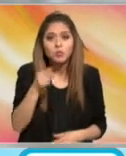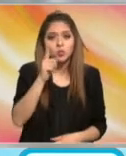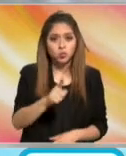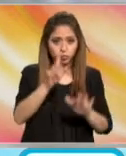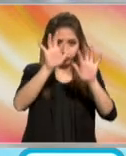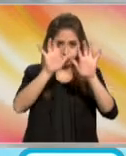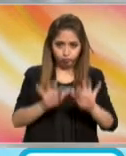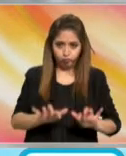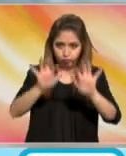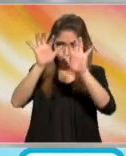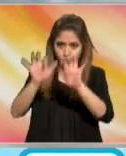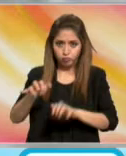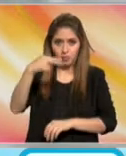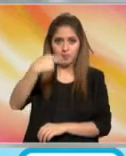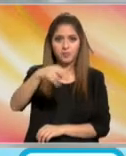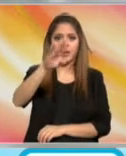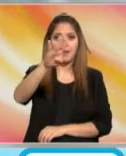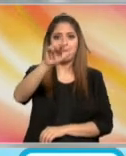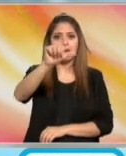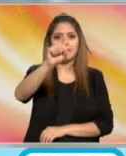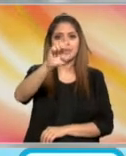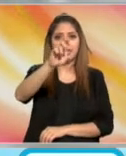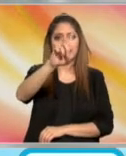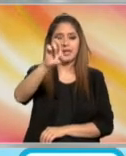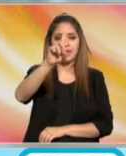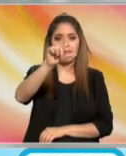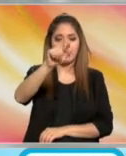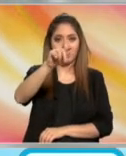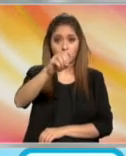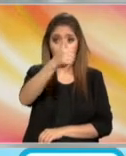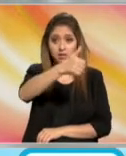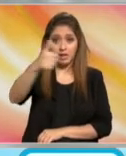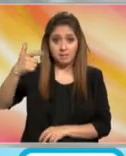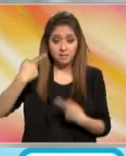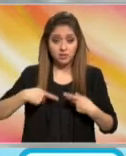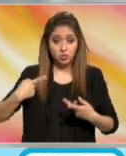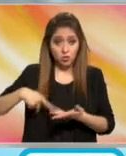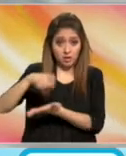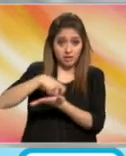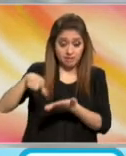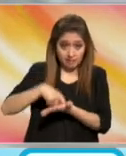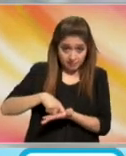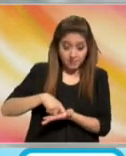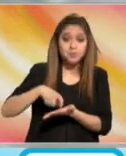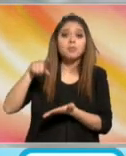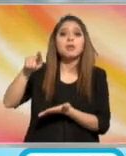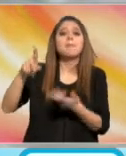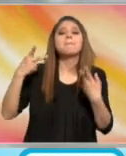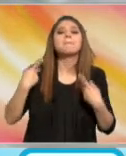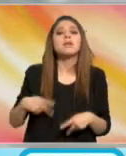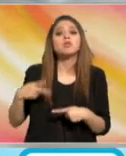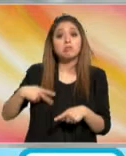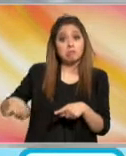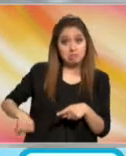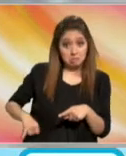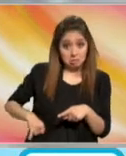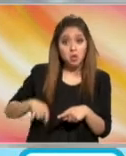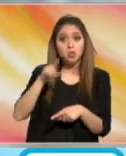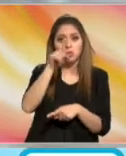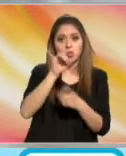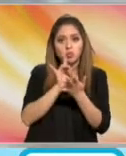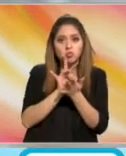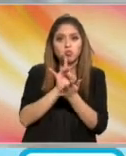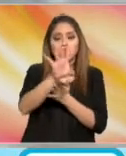de datos de tus clientes. Sí. Porque los clientes, las personas que se interesan, te mandan una notita, y tú debes de tener